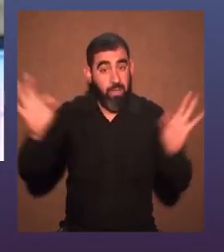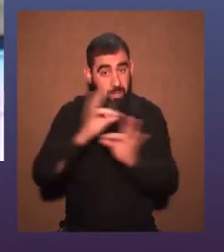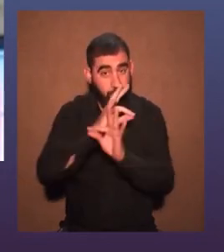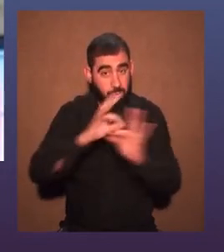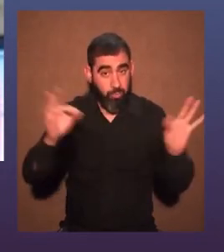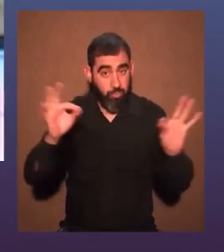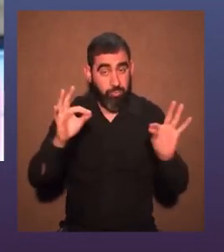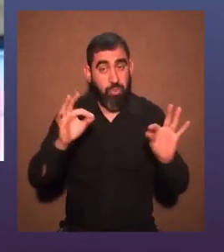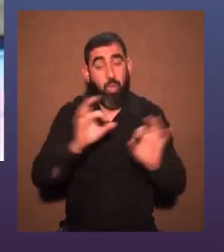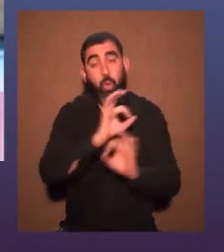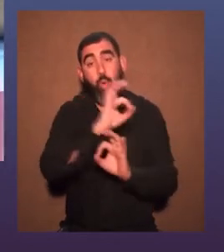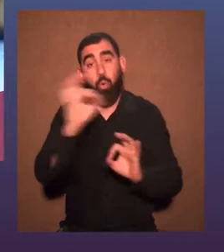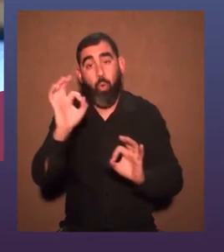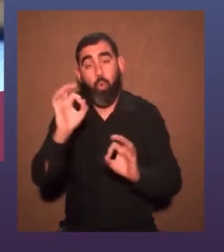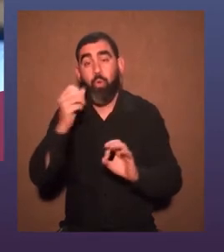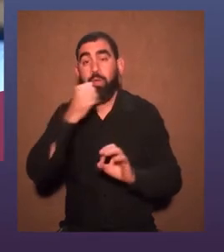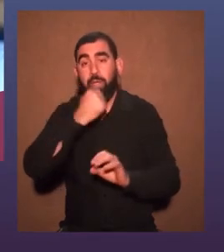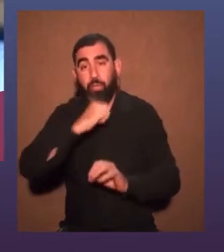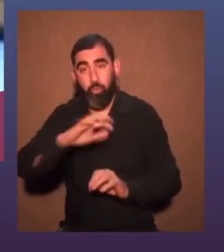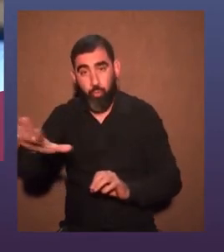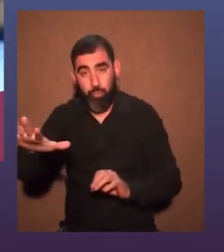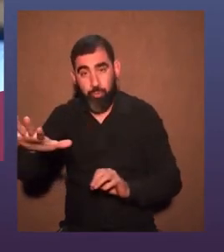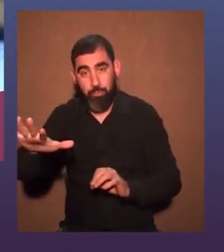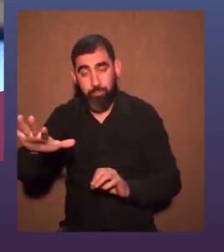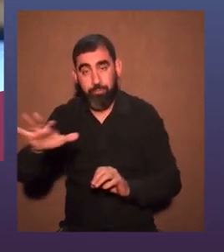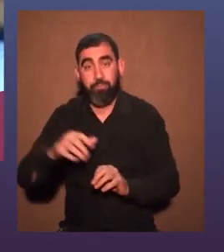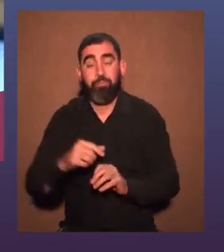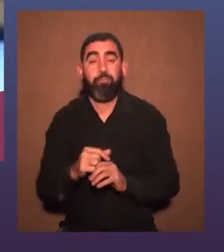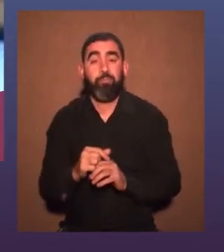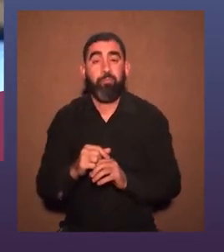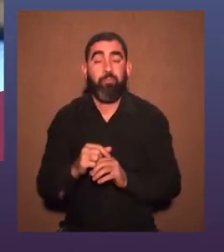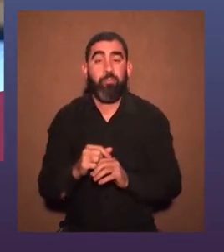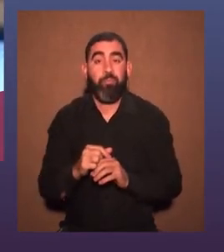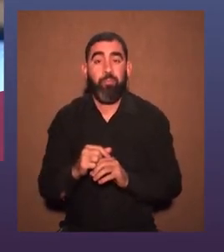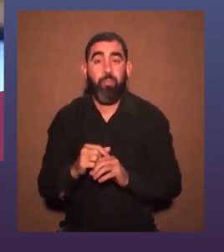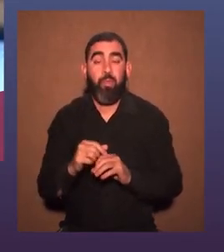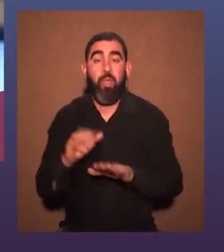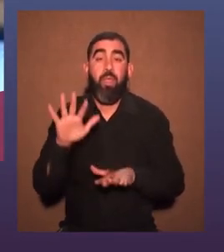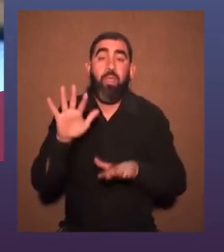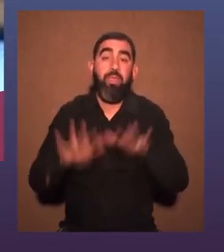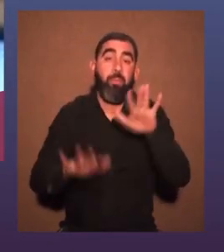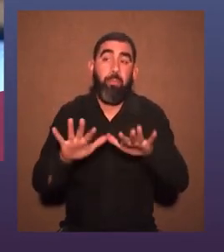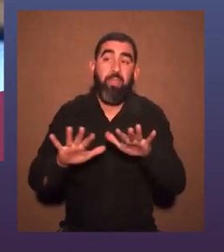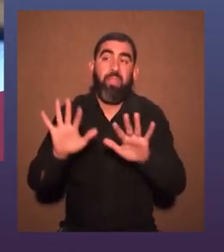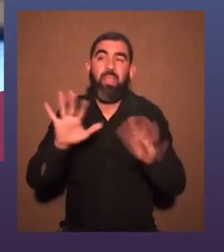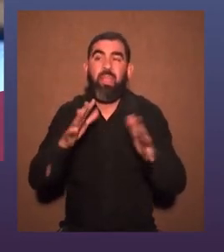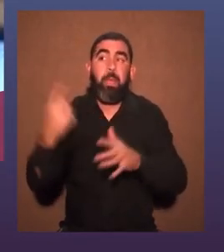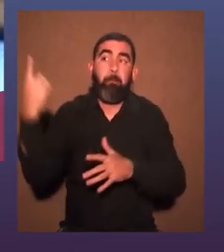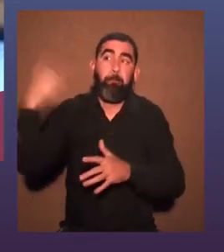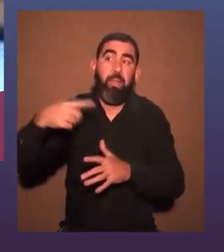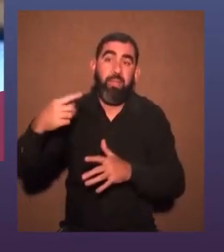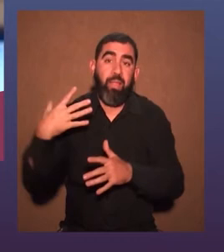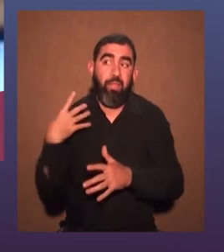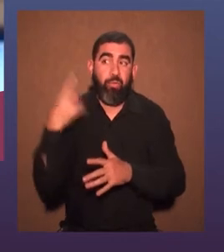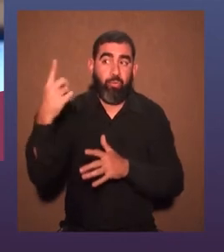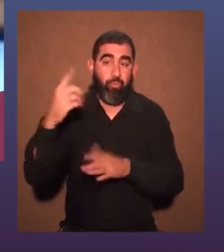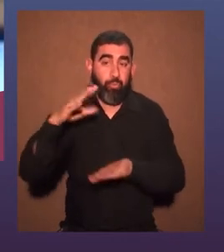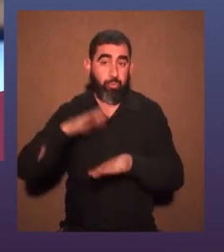música o la historia. O sea, según el encargue que te haga el